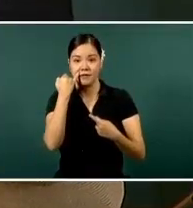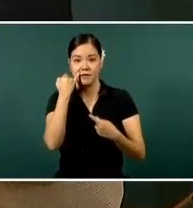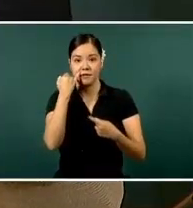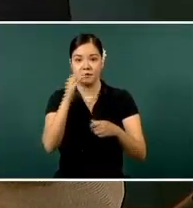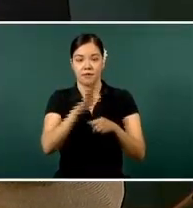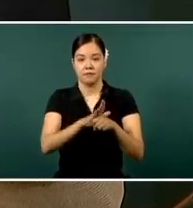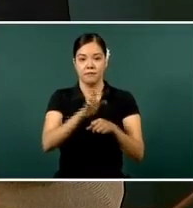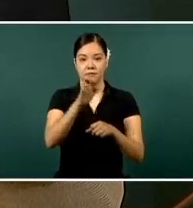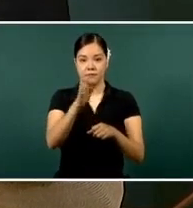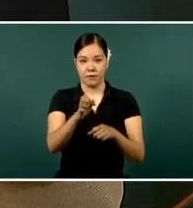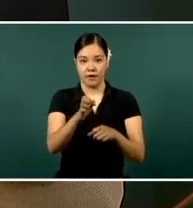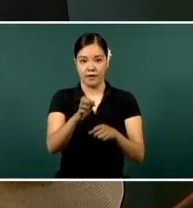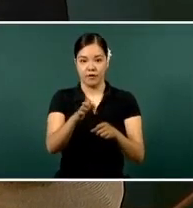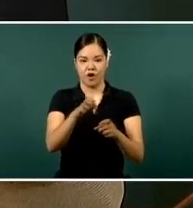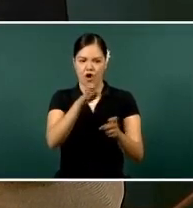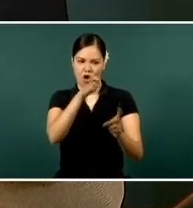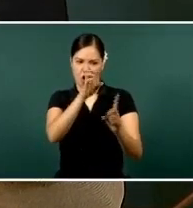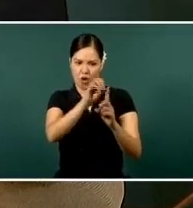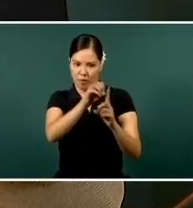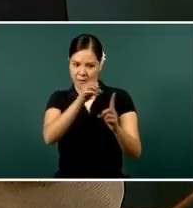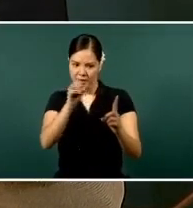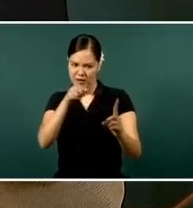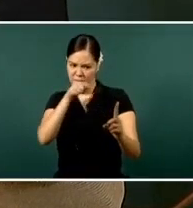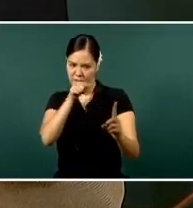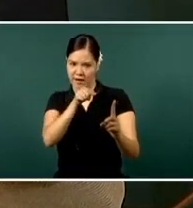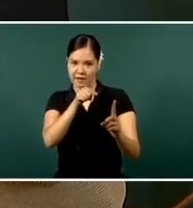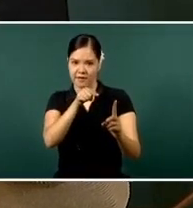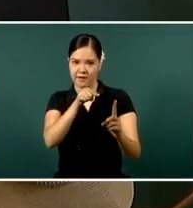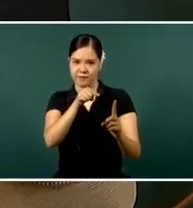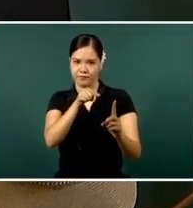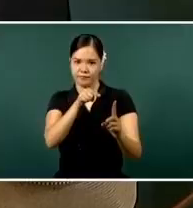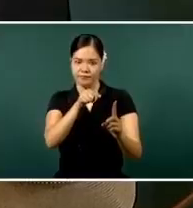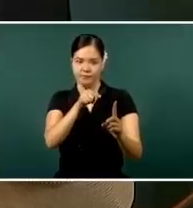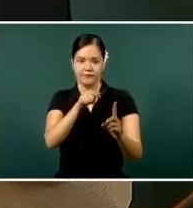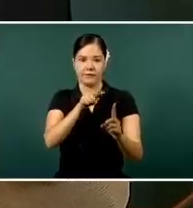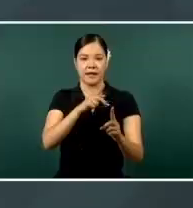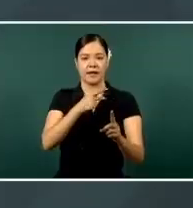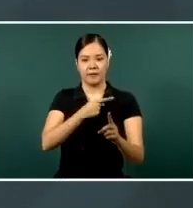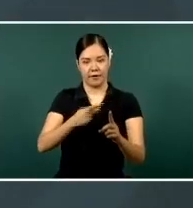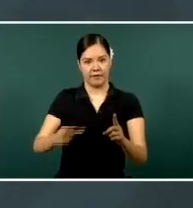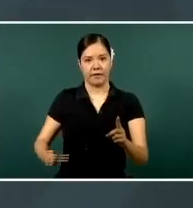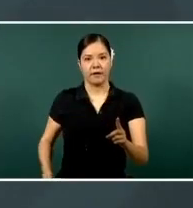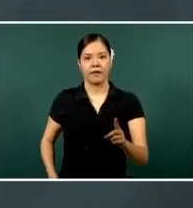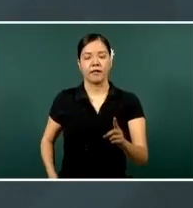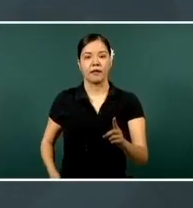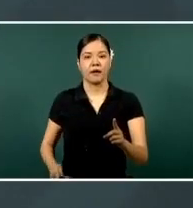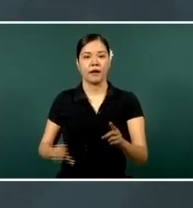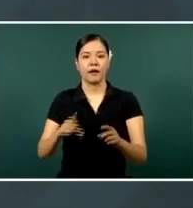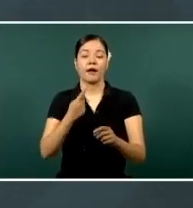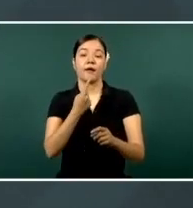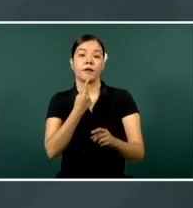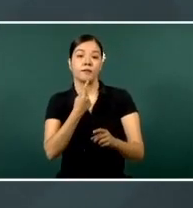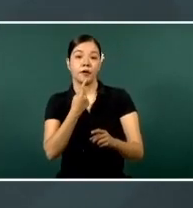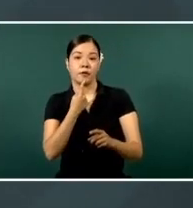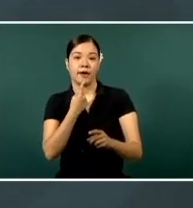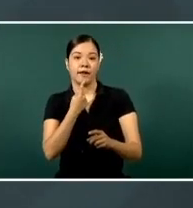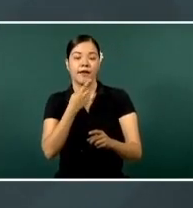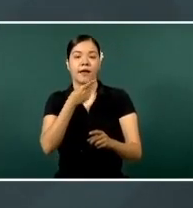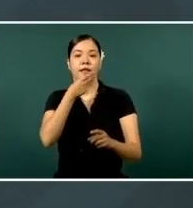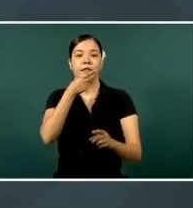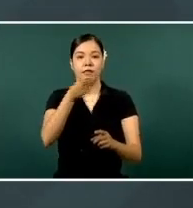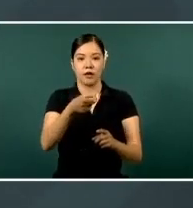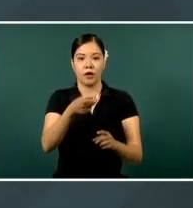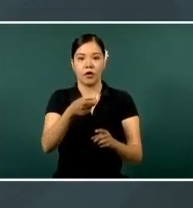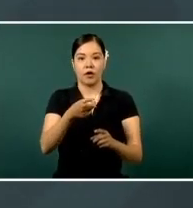idea, en este propósito que ha planteado nuestro señor presidente de la República, de que tenemos que dar